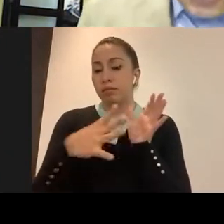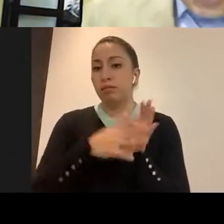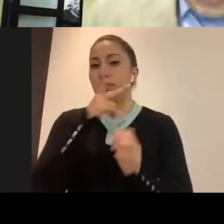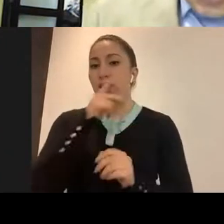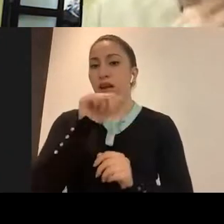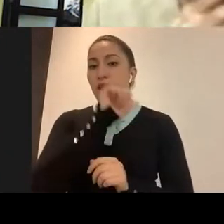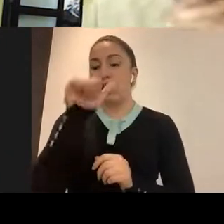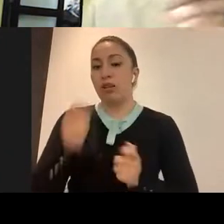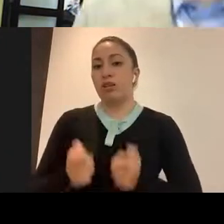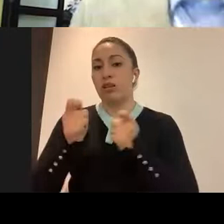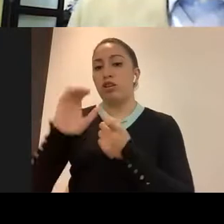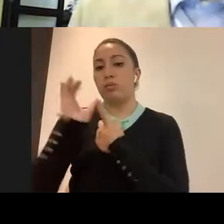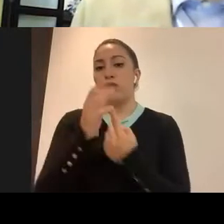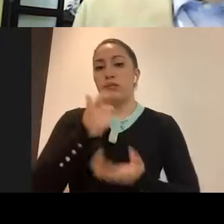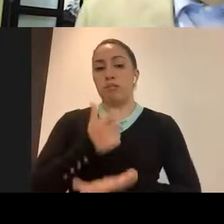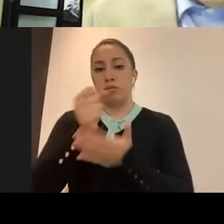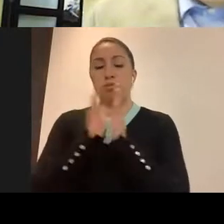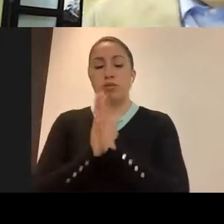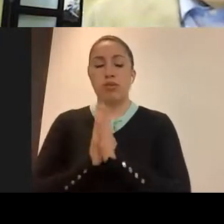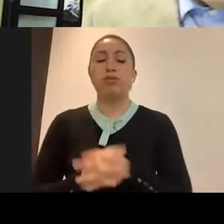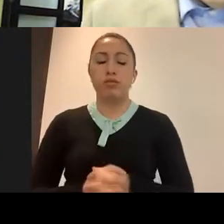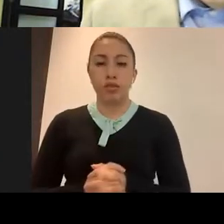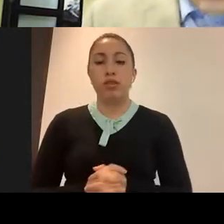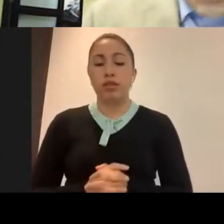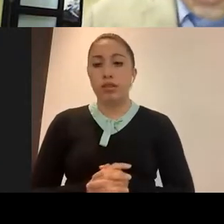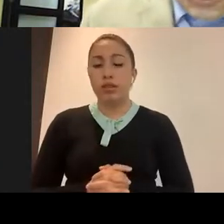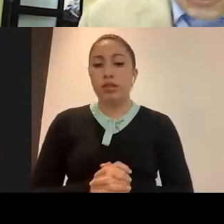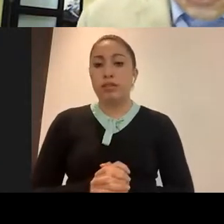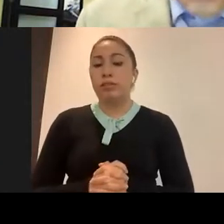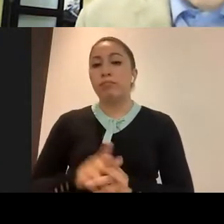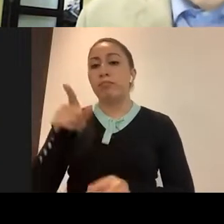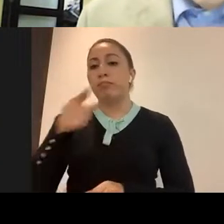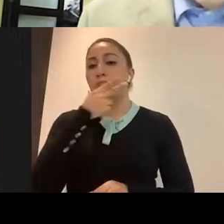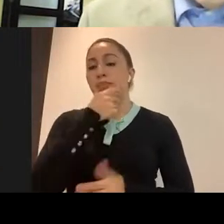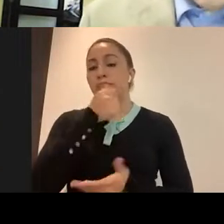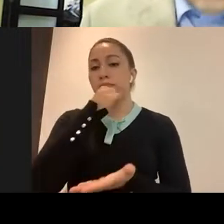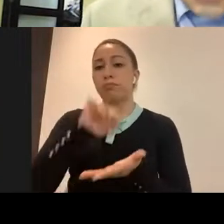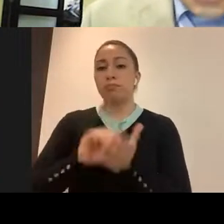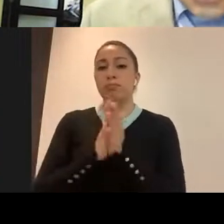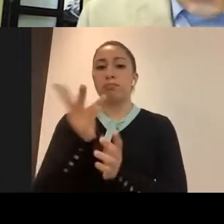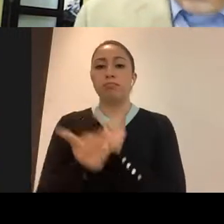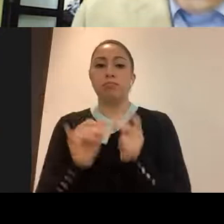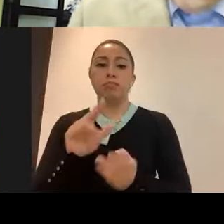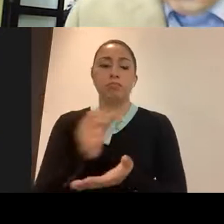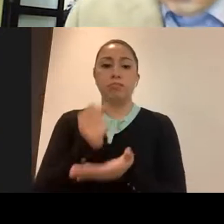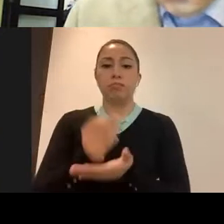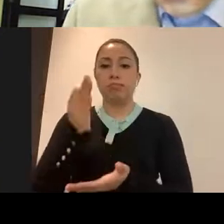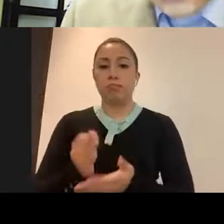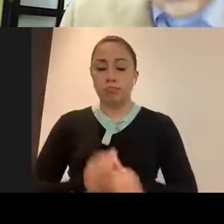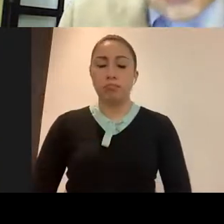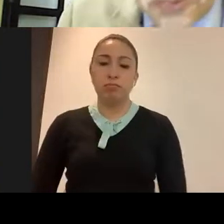perfecto. Okay. Incluirlo y con esa inclusión, si me hace favor de ponerlo a consideración de las y de los diputados de